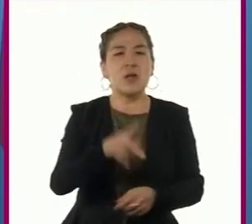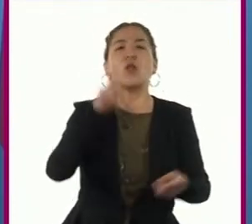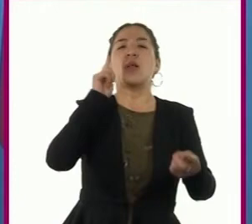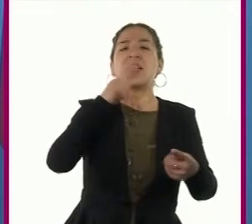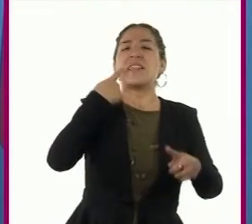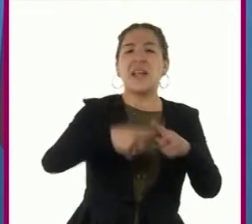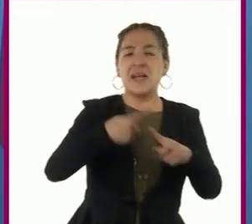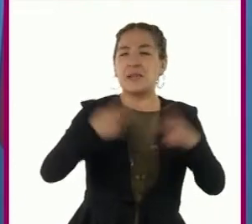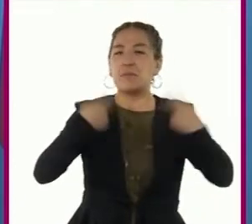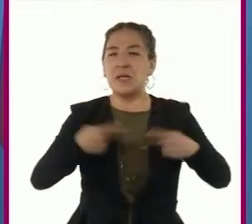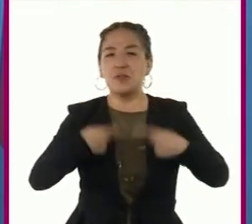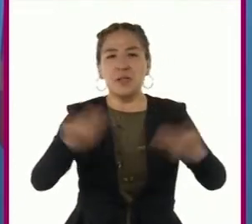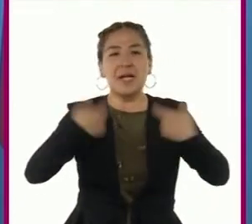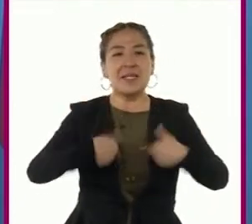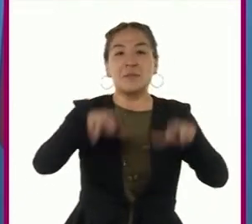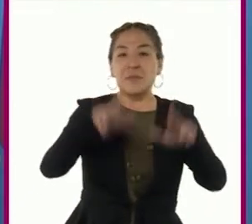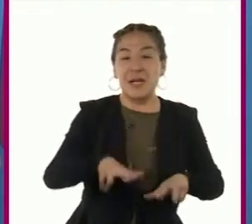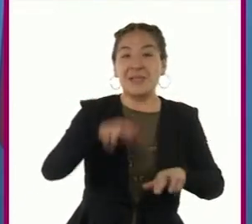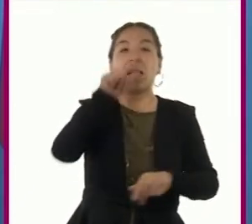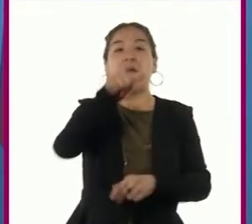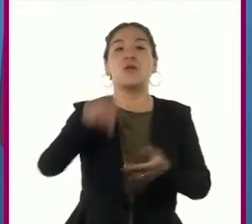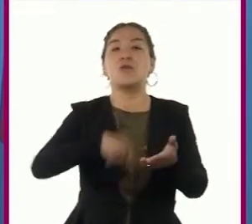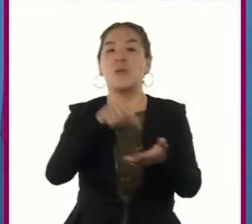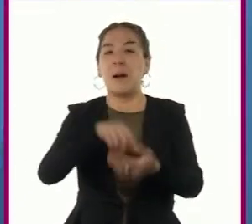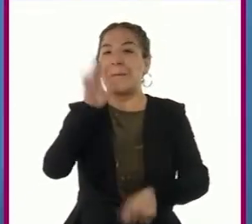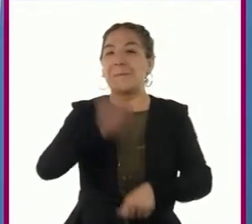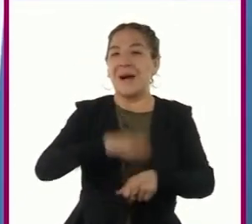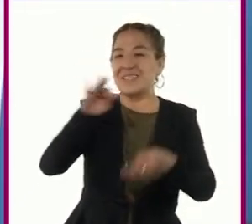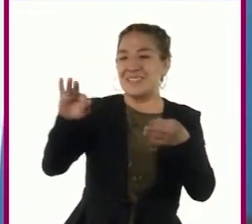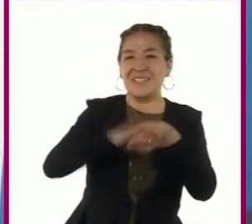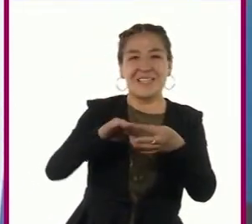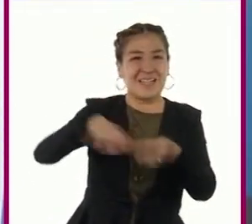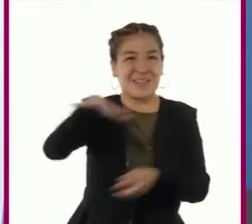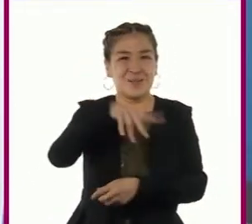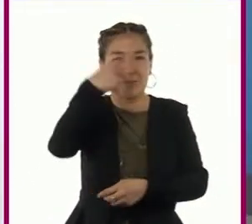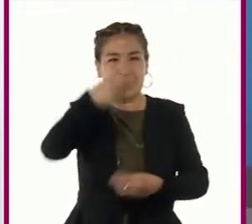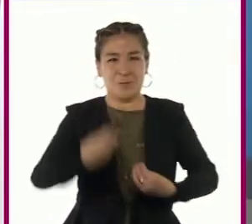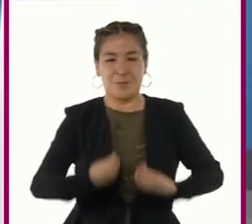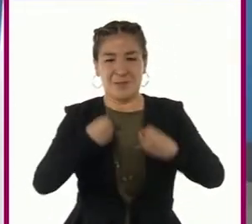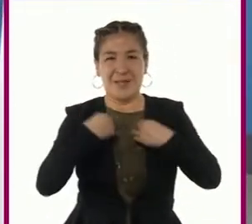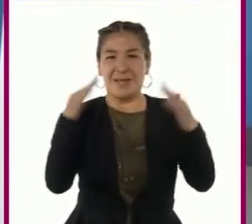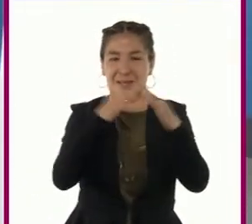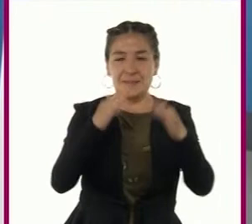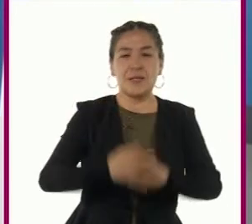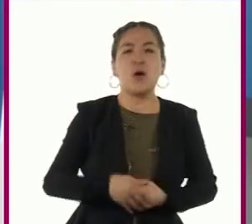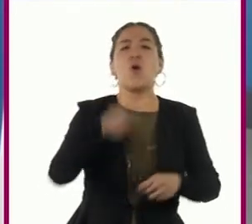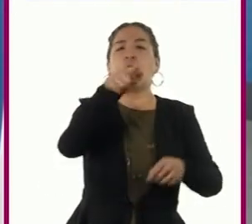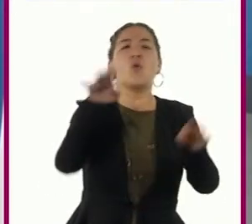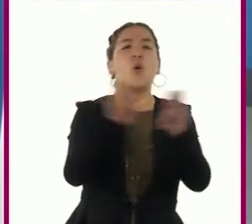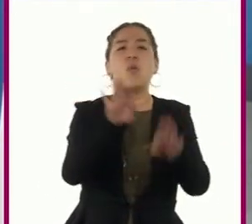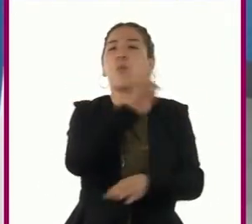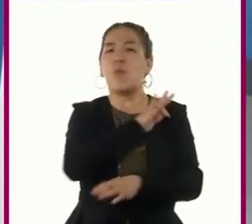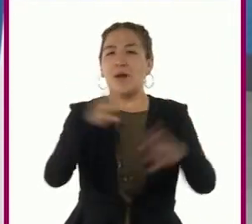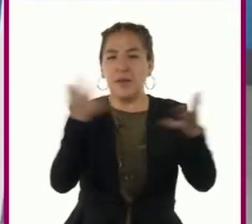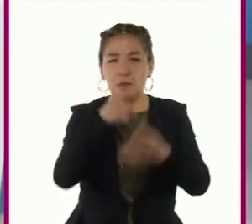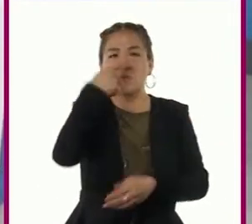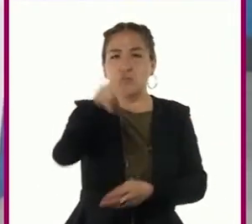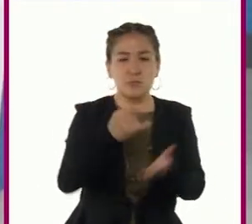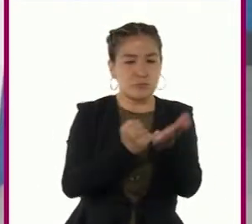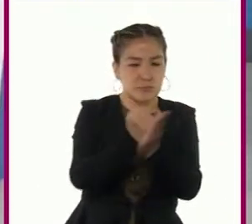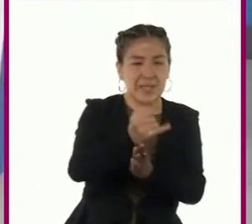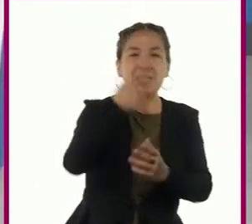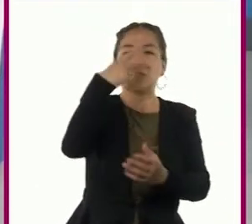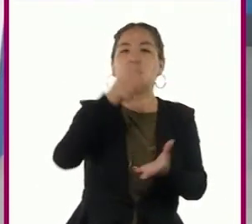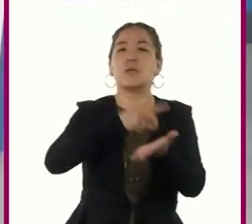son los representantes ciudadanos más cercanos a ustedes, cómo pueden ejercer sus derechos como ciudadanas y